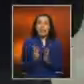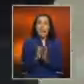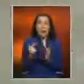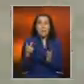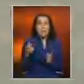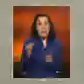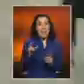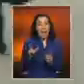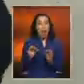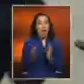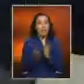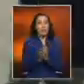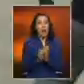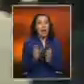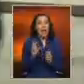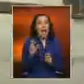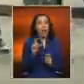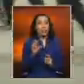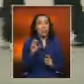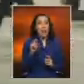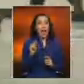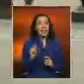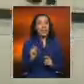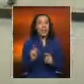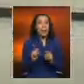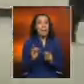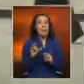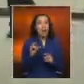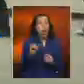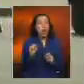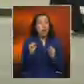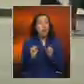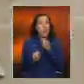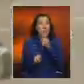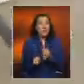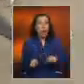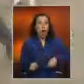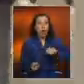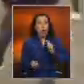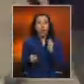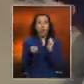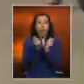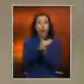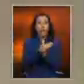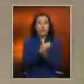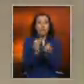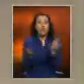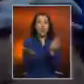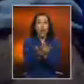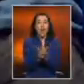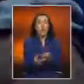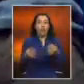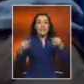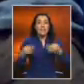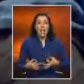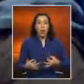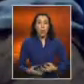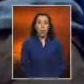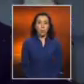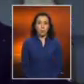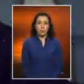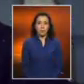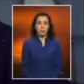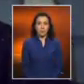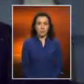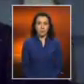la Escuela Carlos Prats de La Pincoya, pueden decir con orgullo que han logrado convertirse en un colegio seguro.